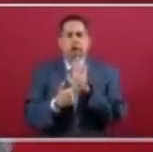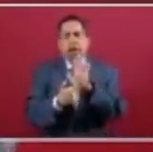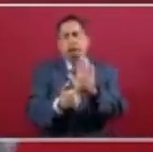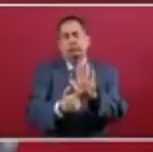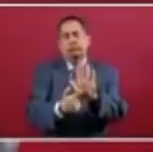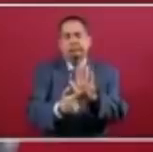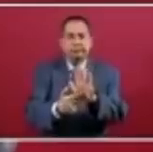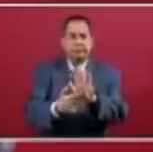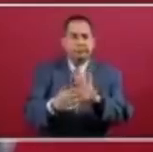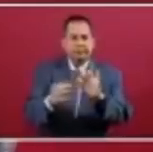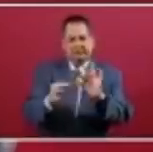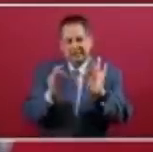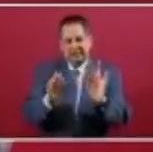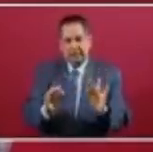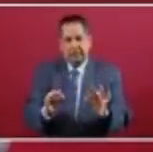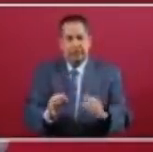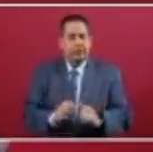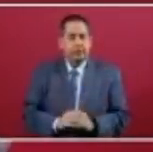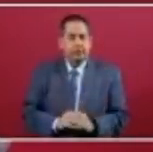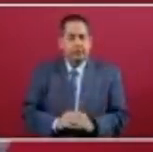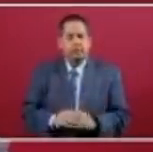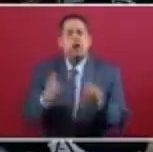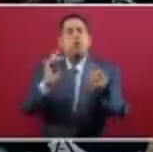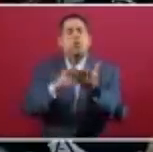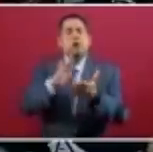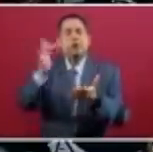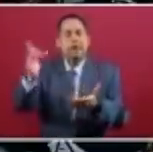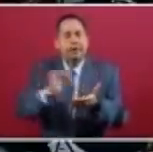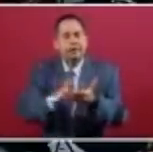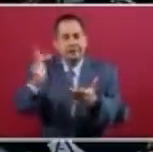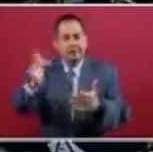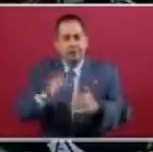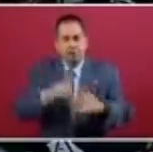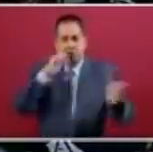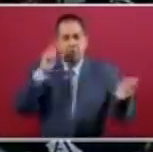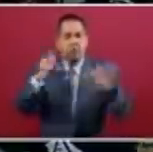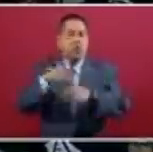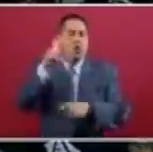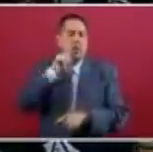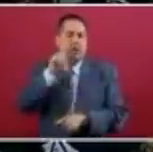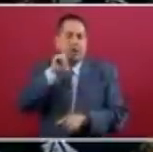presentación correspondiente. Muchas gracias. Nos vemos